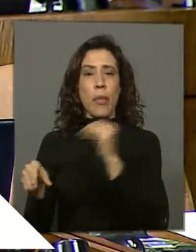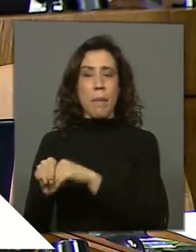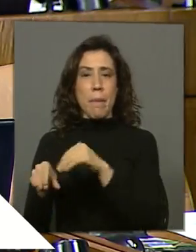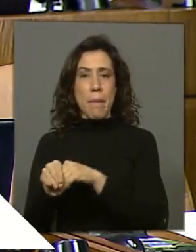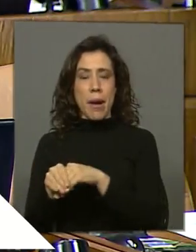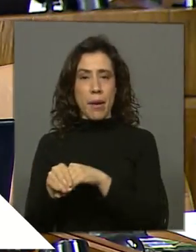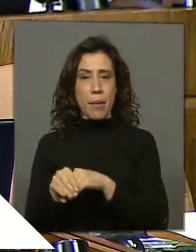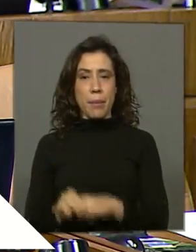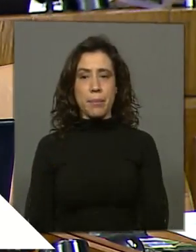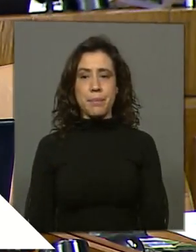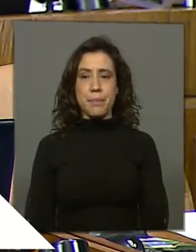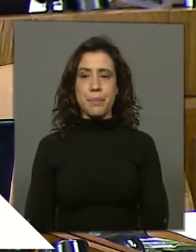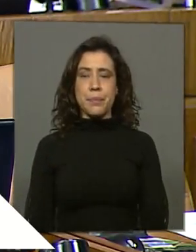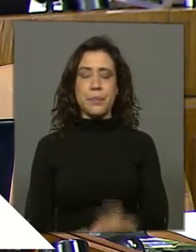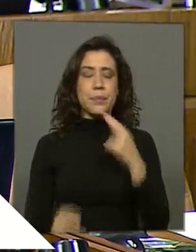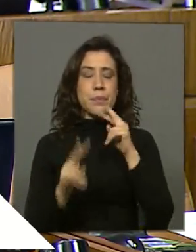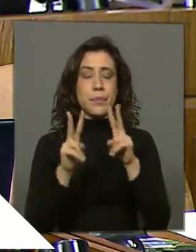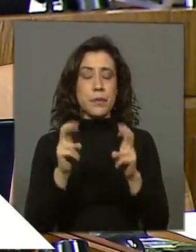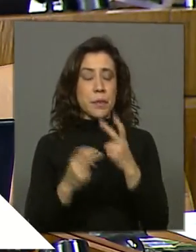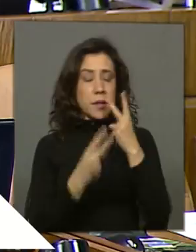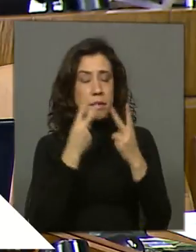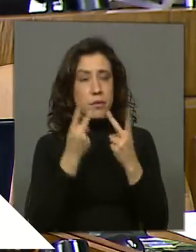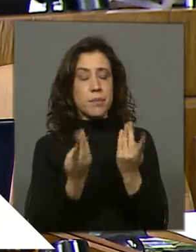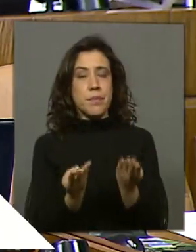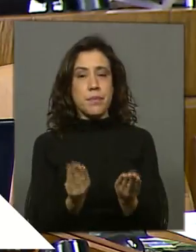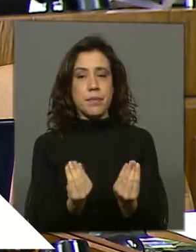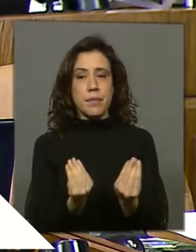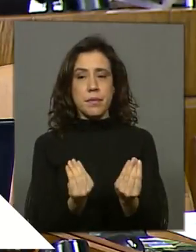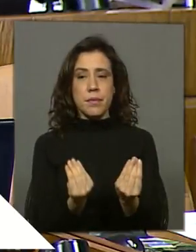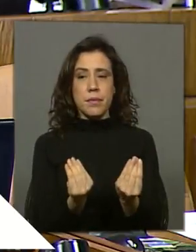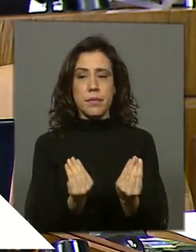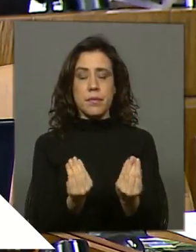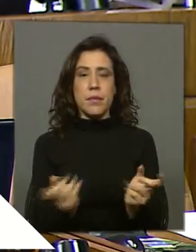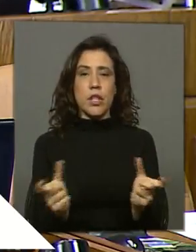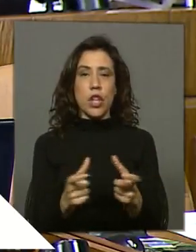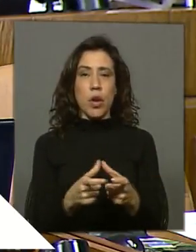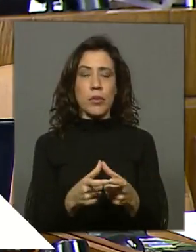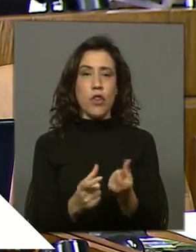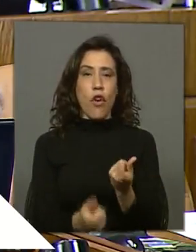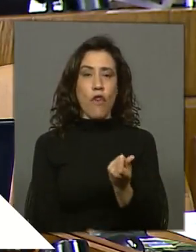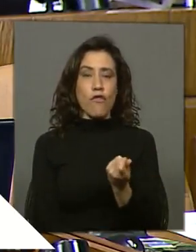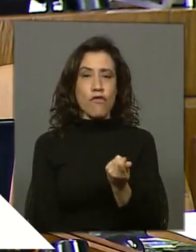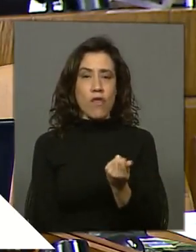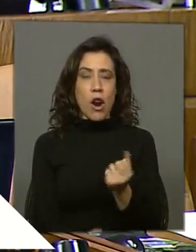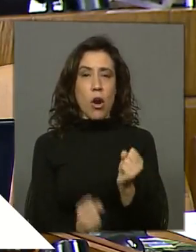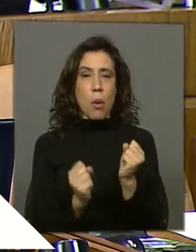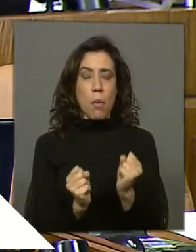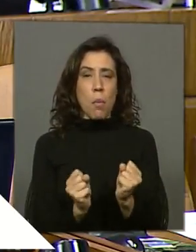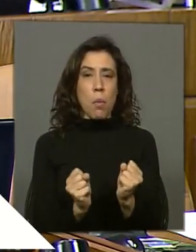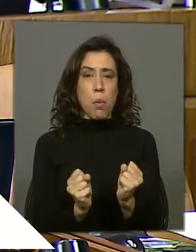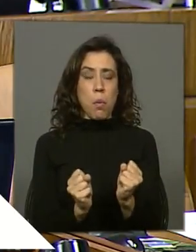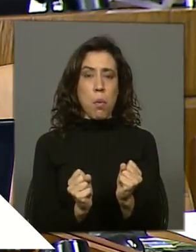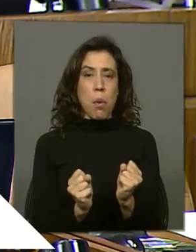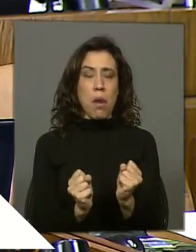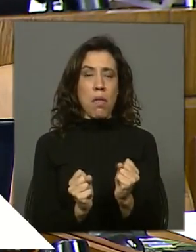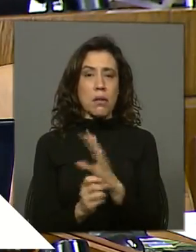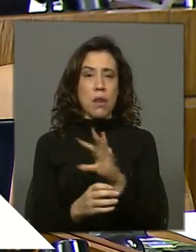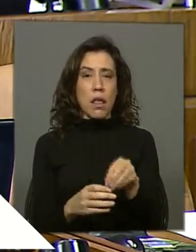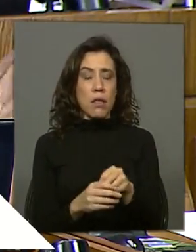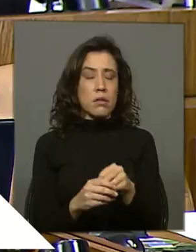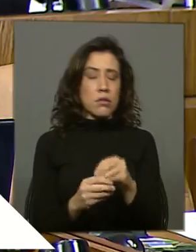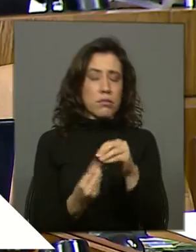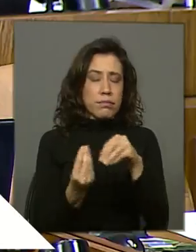también un tema que se hizo presente es la necesidad de una comisión de valores que pueda integrar efectivamente la